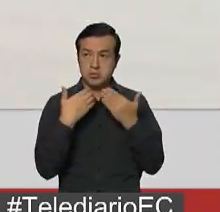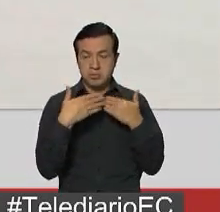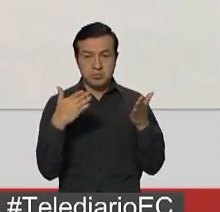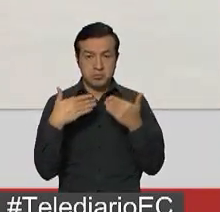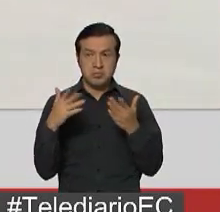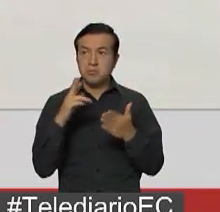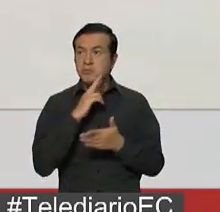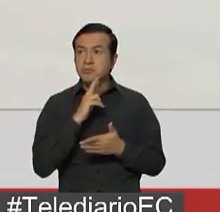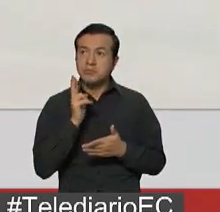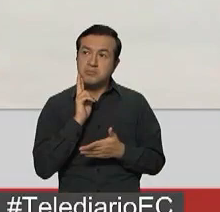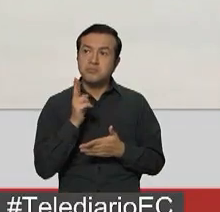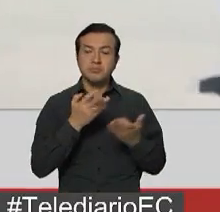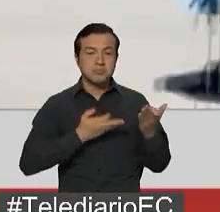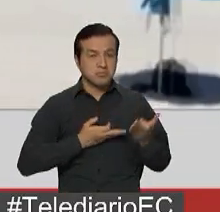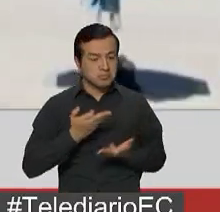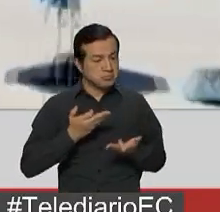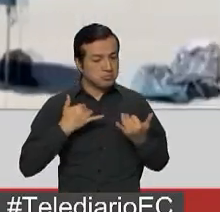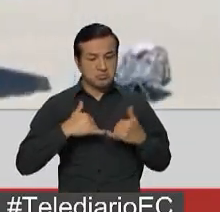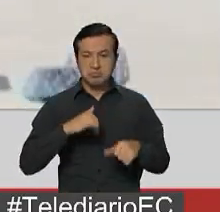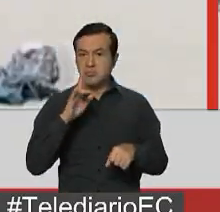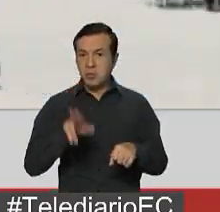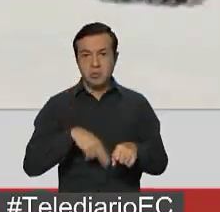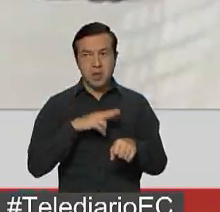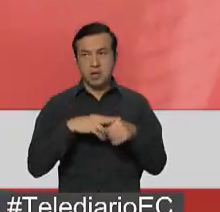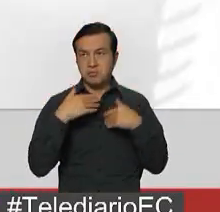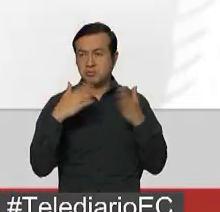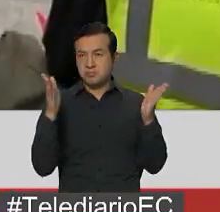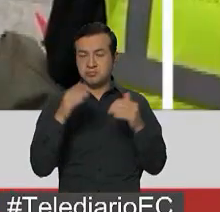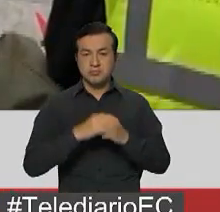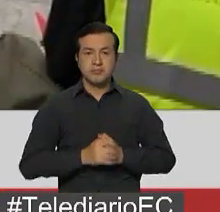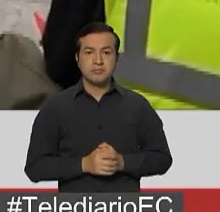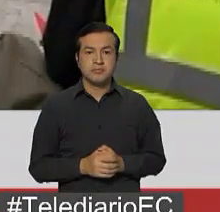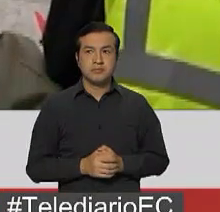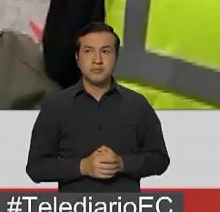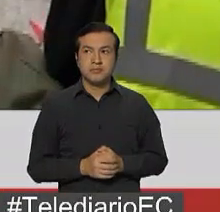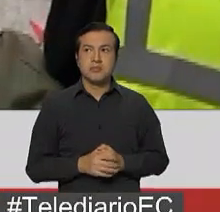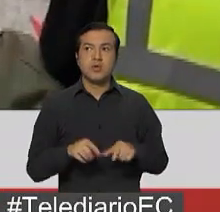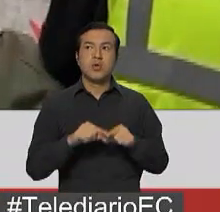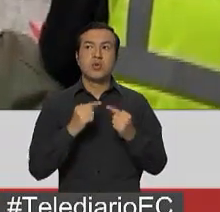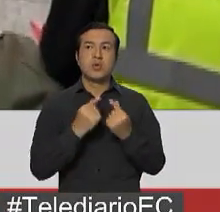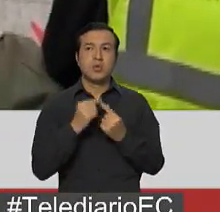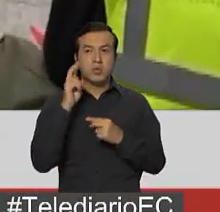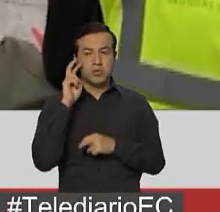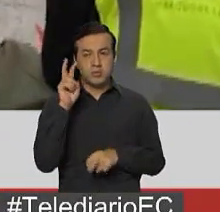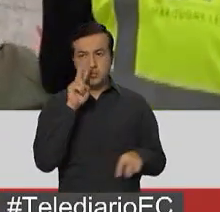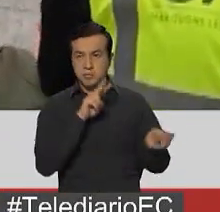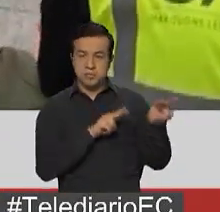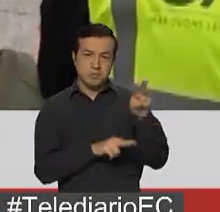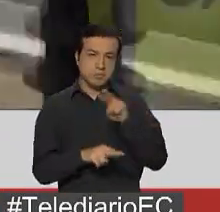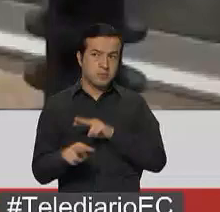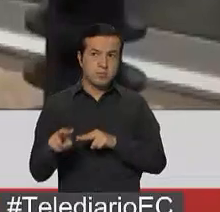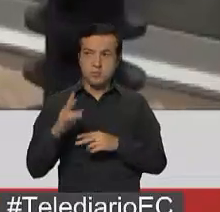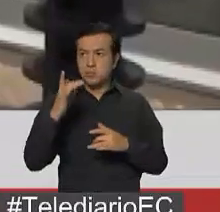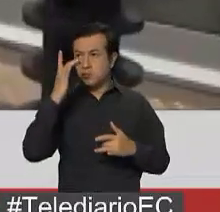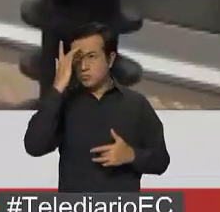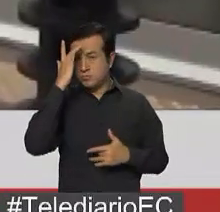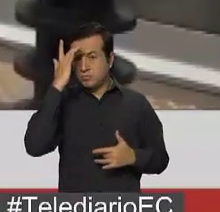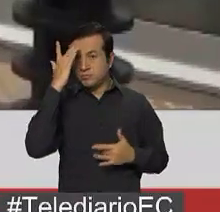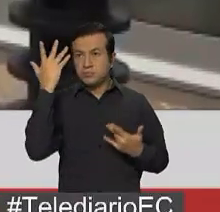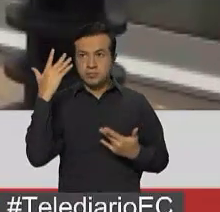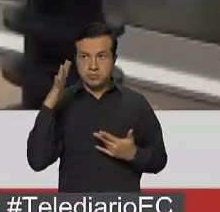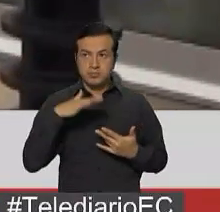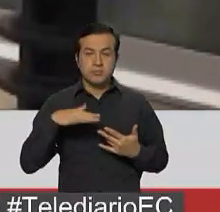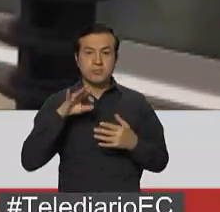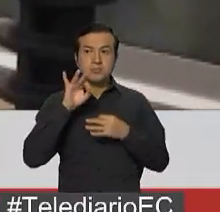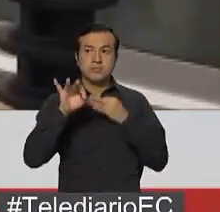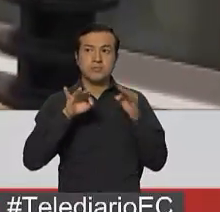restaurantes y tiendas funcionan de nuevo un grupo de investigadores determinó que el coronavirus ya estaba